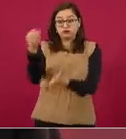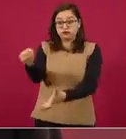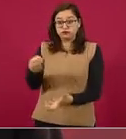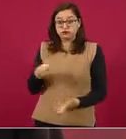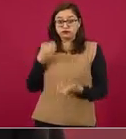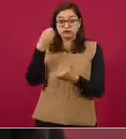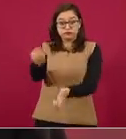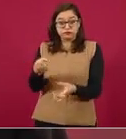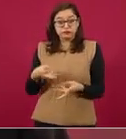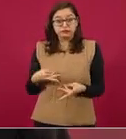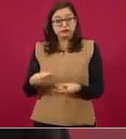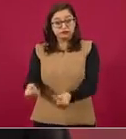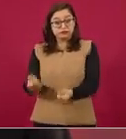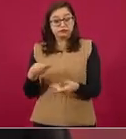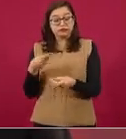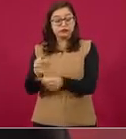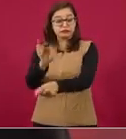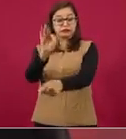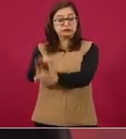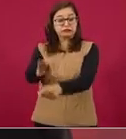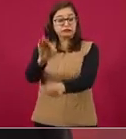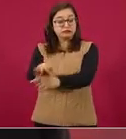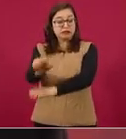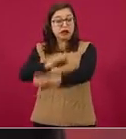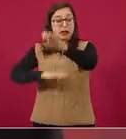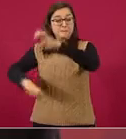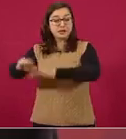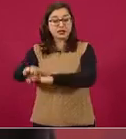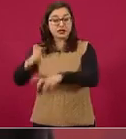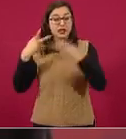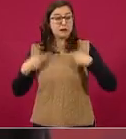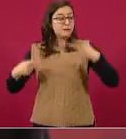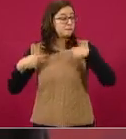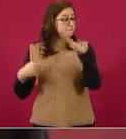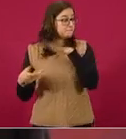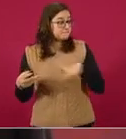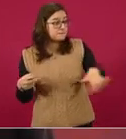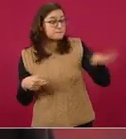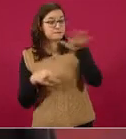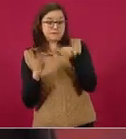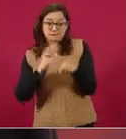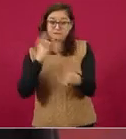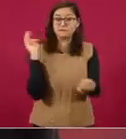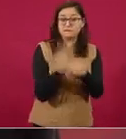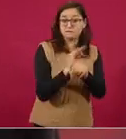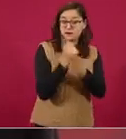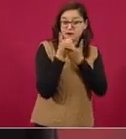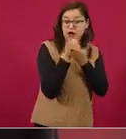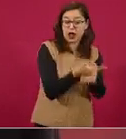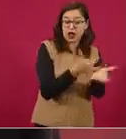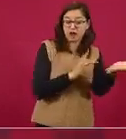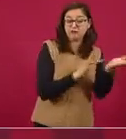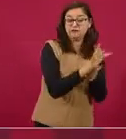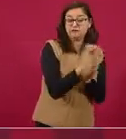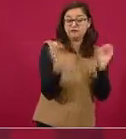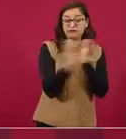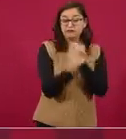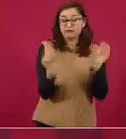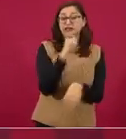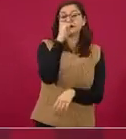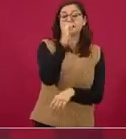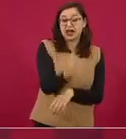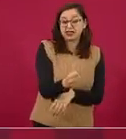no a los consumidores, a las empresas. Y nosotros queremos que el subsidio se entregue